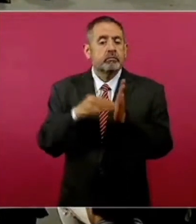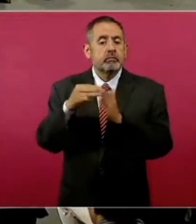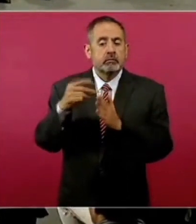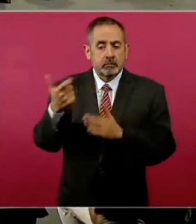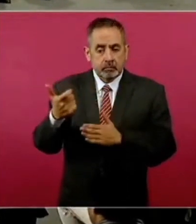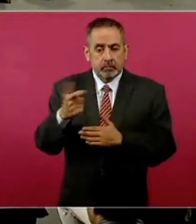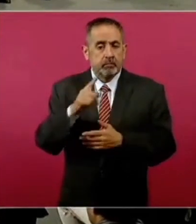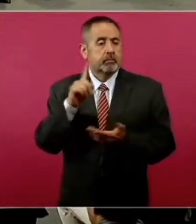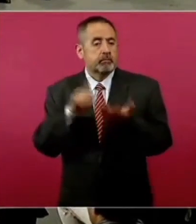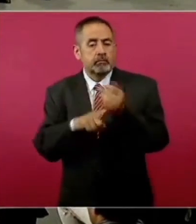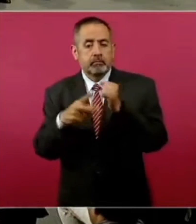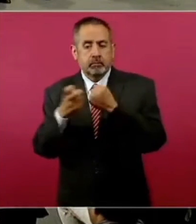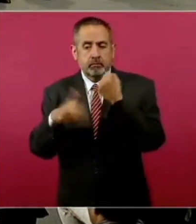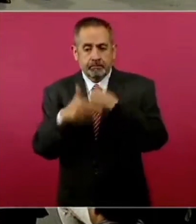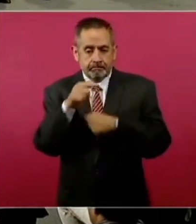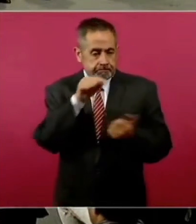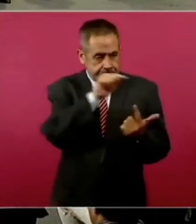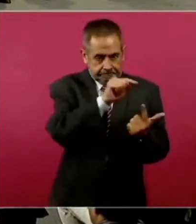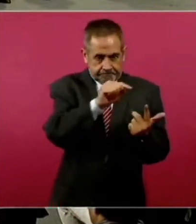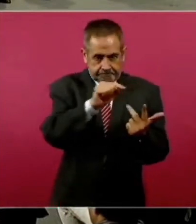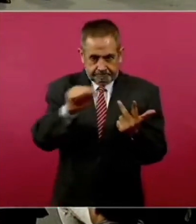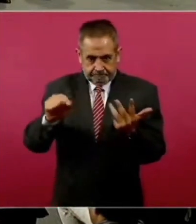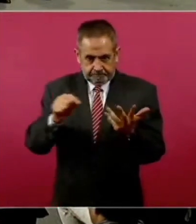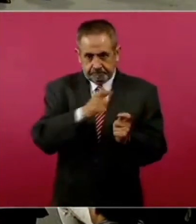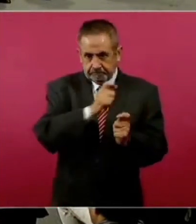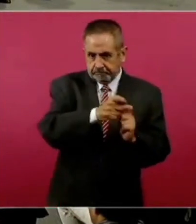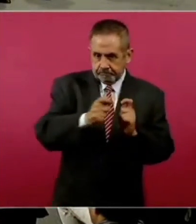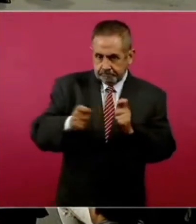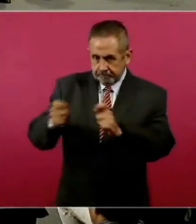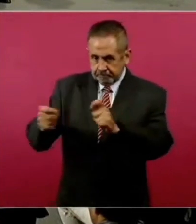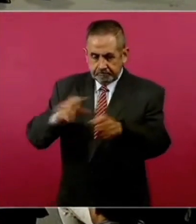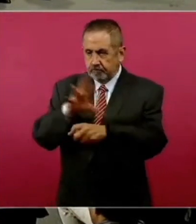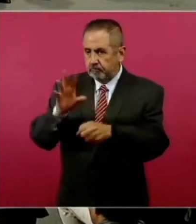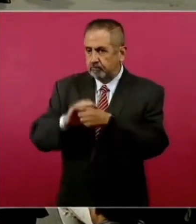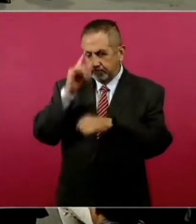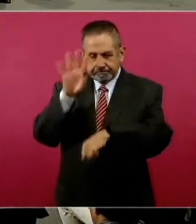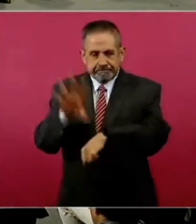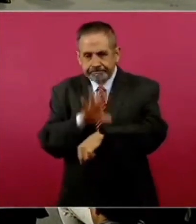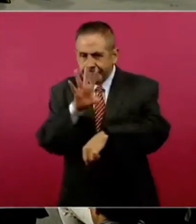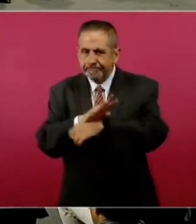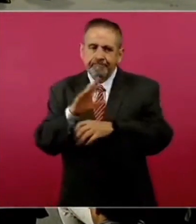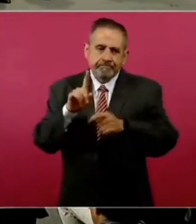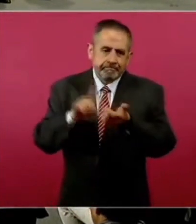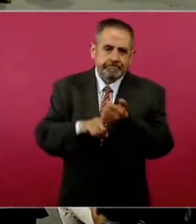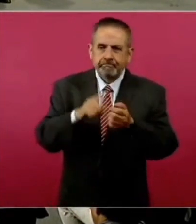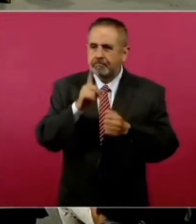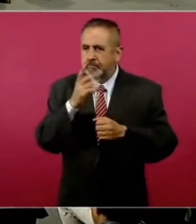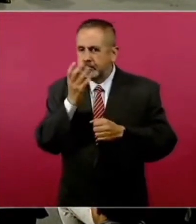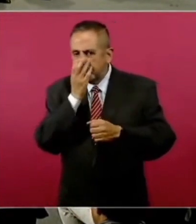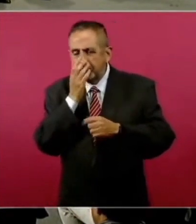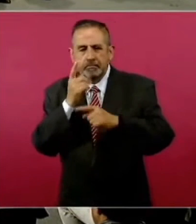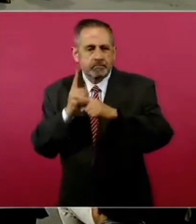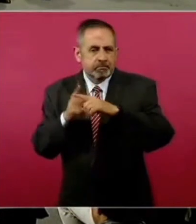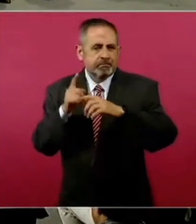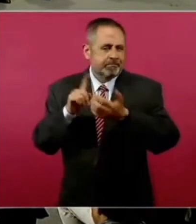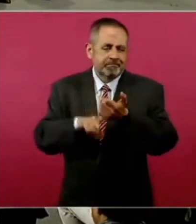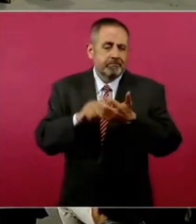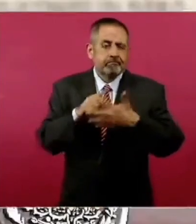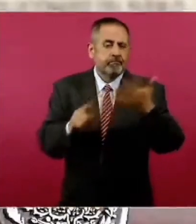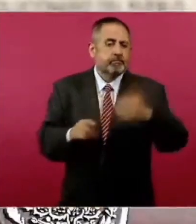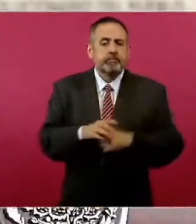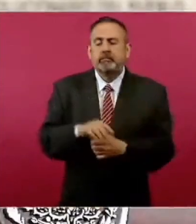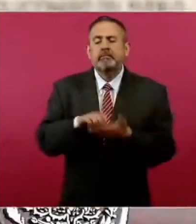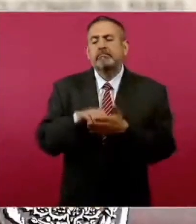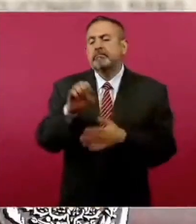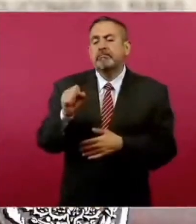en mil doscientas Trece intervenciones a equipos electromecánicos aquí han sido 761 equipos de aire acondicionado 63